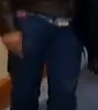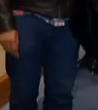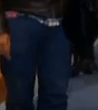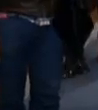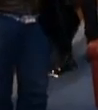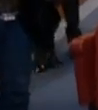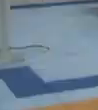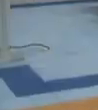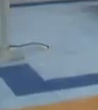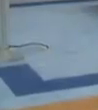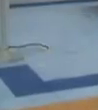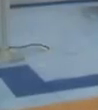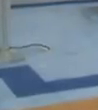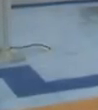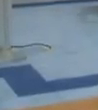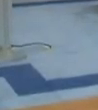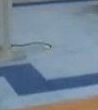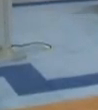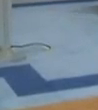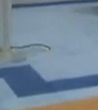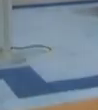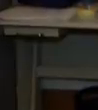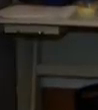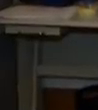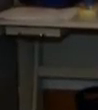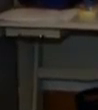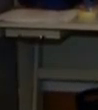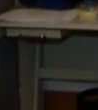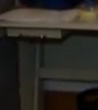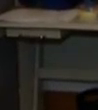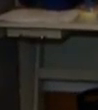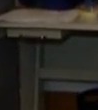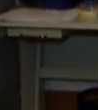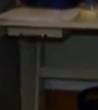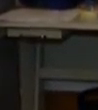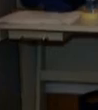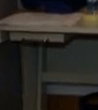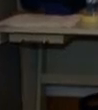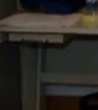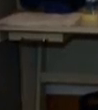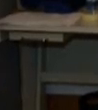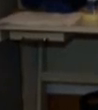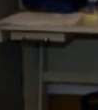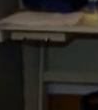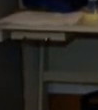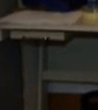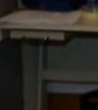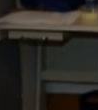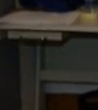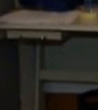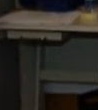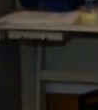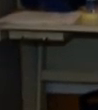por alumnos do primeiro curso de producción da Escola de Imaxe Son de Lugo. Es muy importante para nosotros que la gente, el público, haya visto que